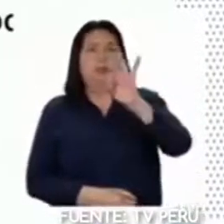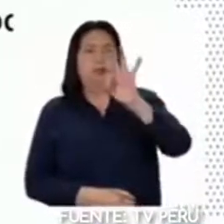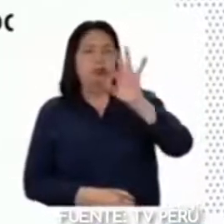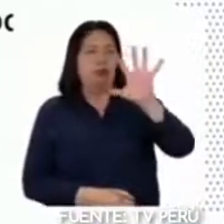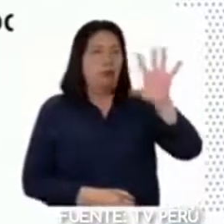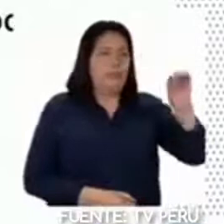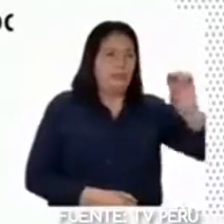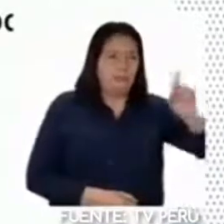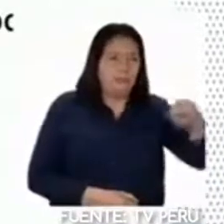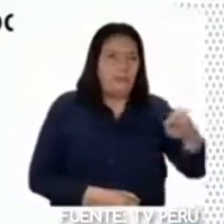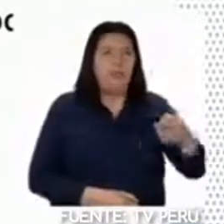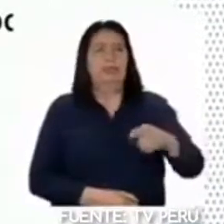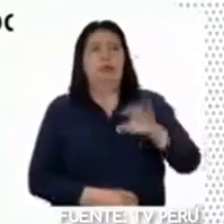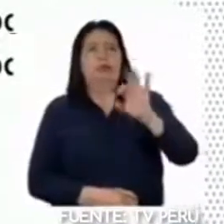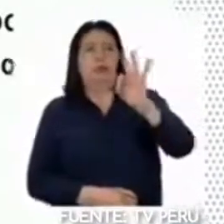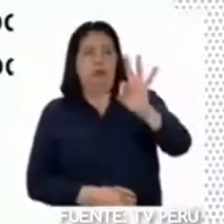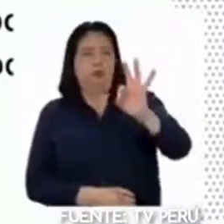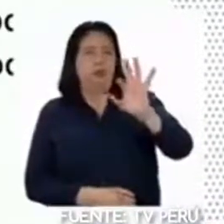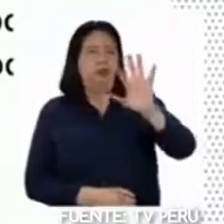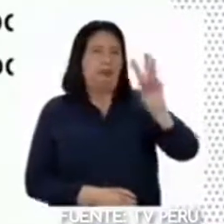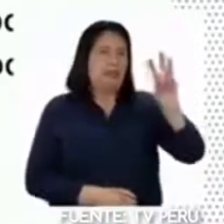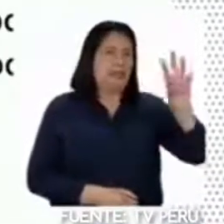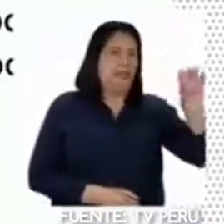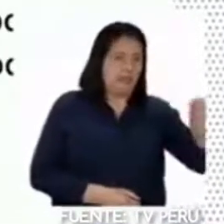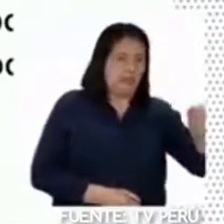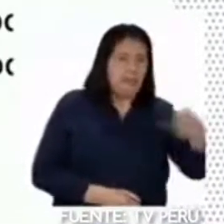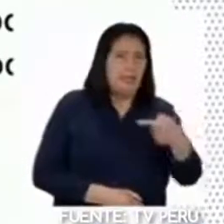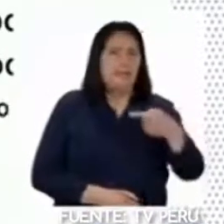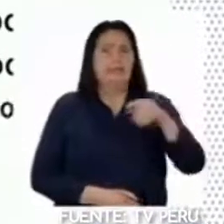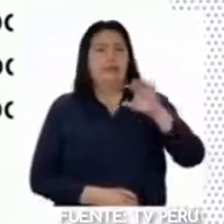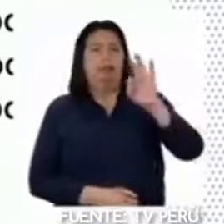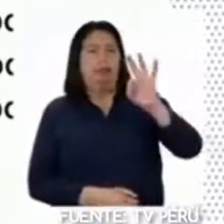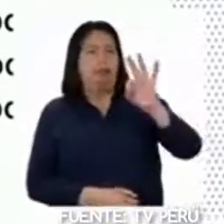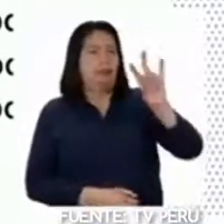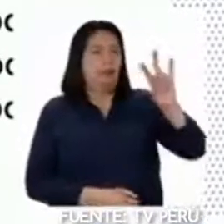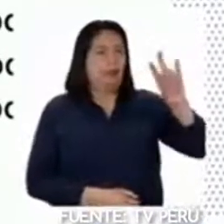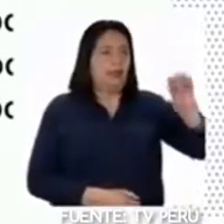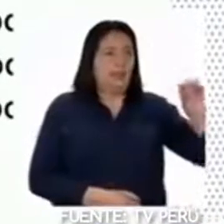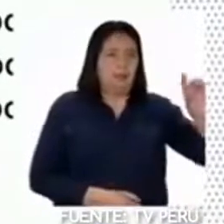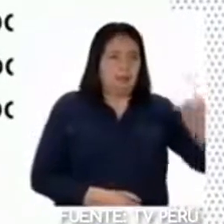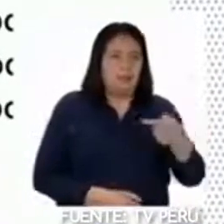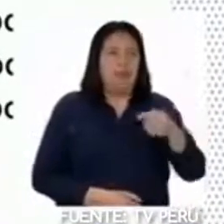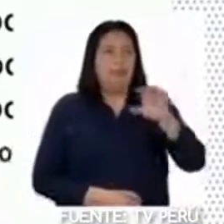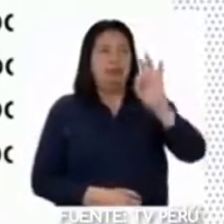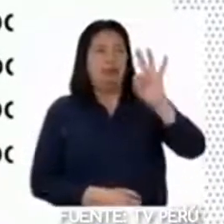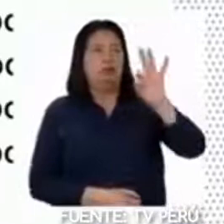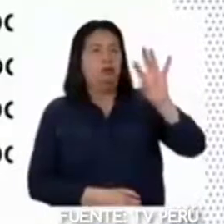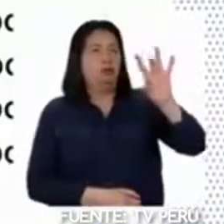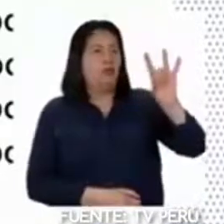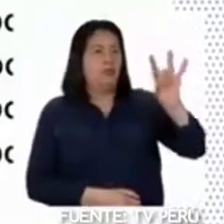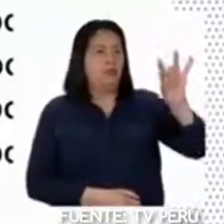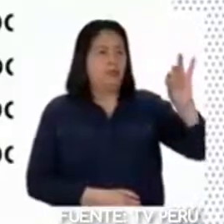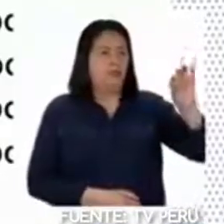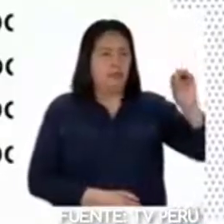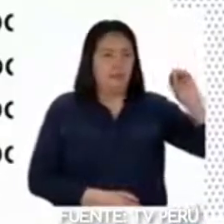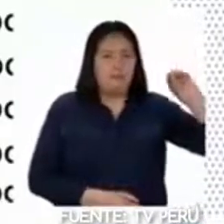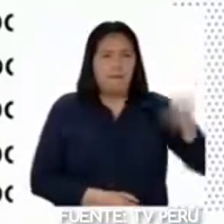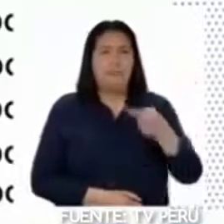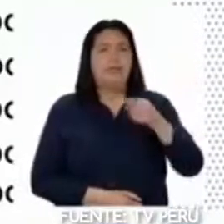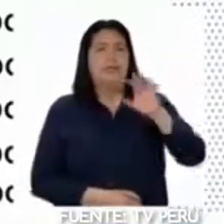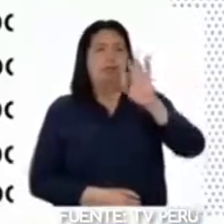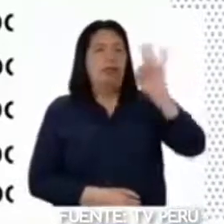940.000, 950.000, 960.000, 970.000,